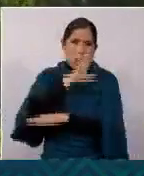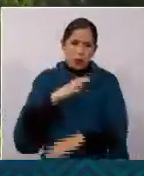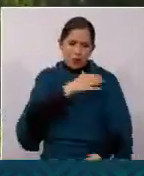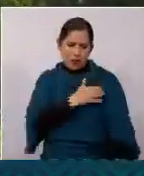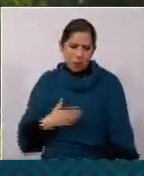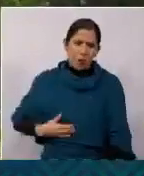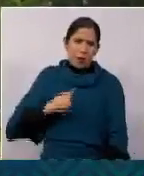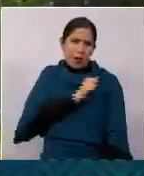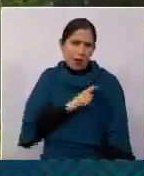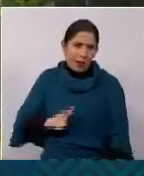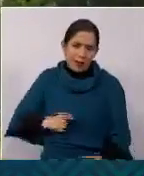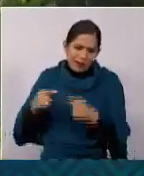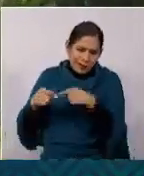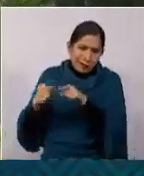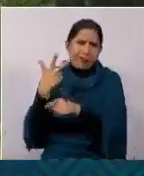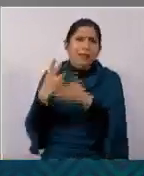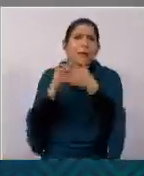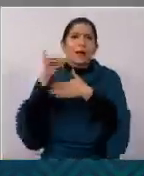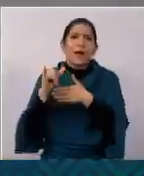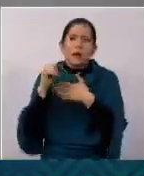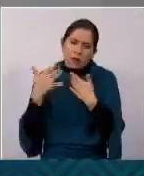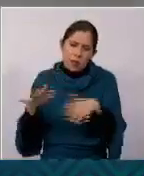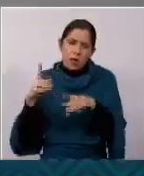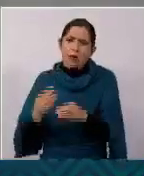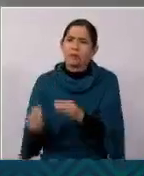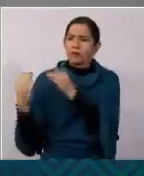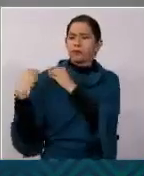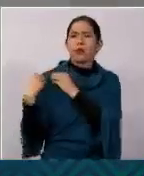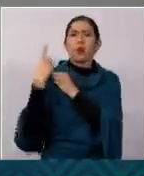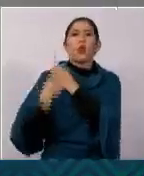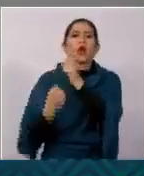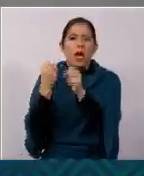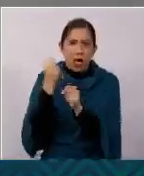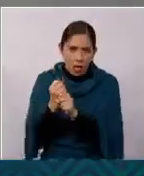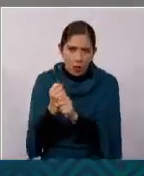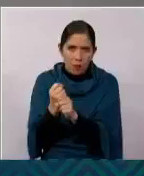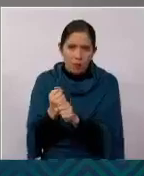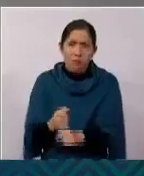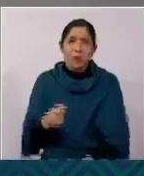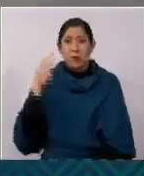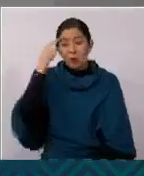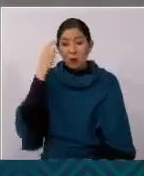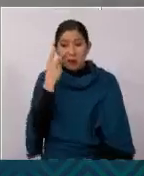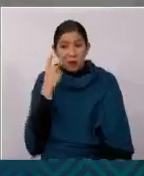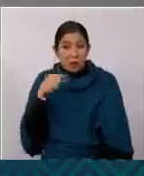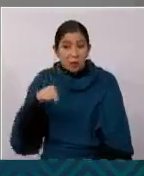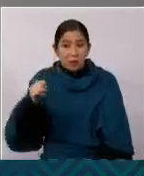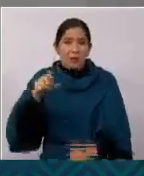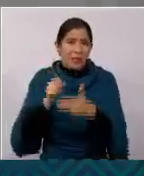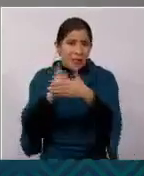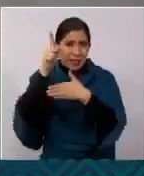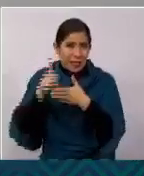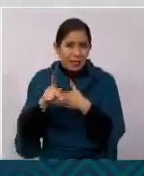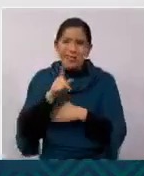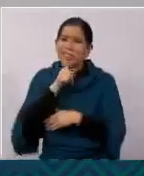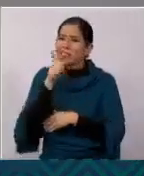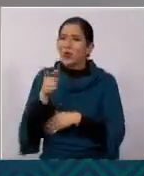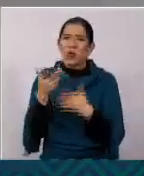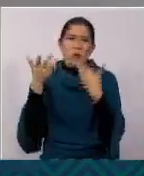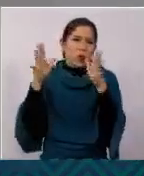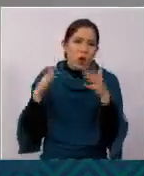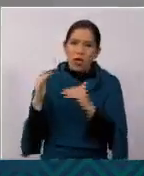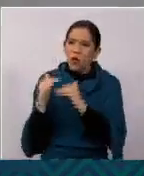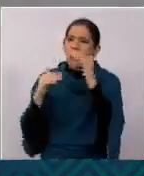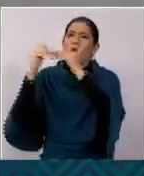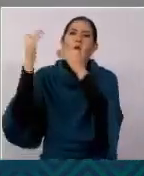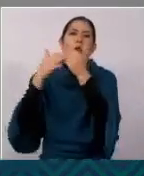un año de gestión. Lamentablemente vamos a llegar a septiembre sin obra, sin proyecto, sin convenio. Se